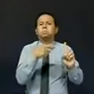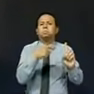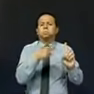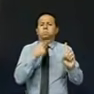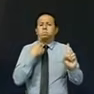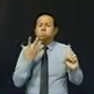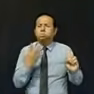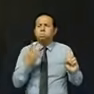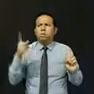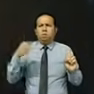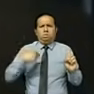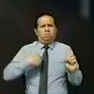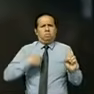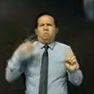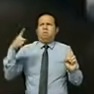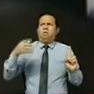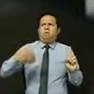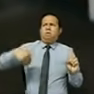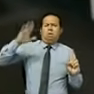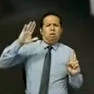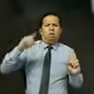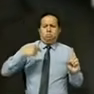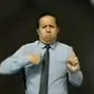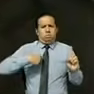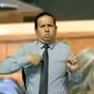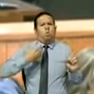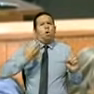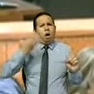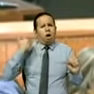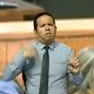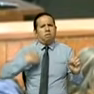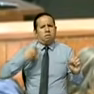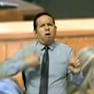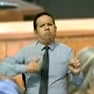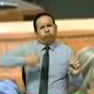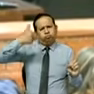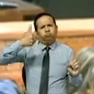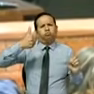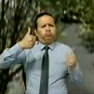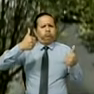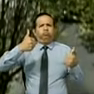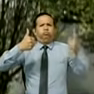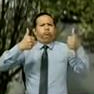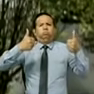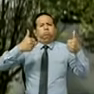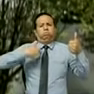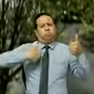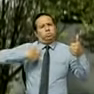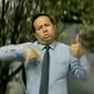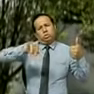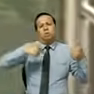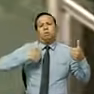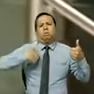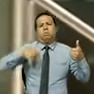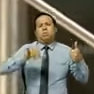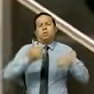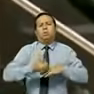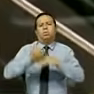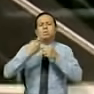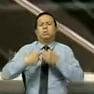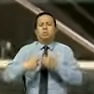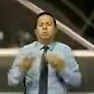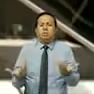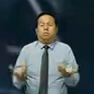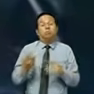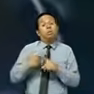Bajo la sentencia del Tribunal Contencioso Electoral, por supuesto. Partiendo de este conflicto jurídico, dice, tendrá que ser la Corte Constitucional la